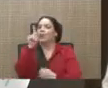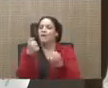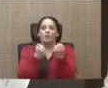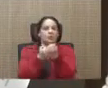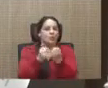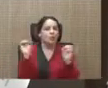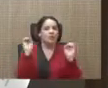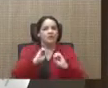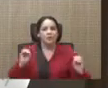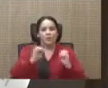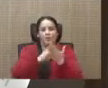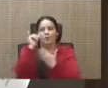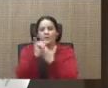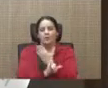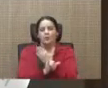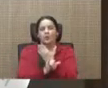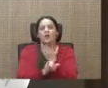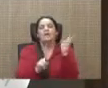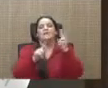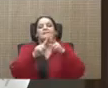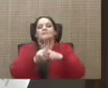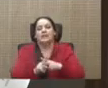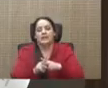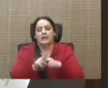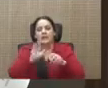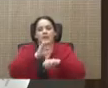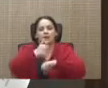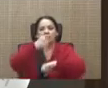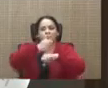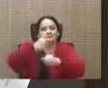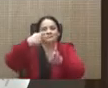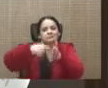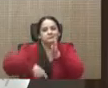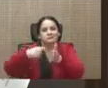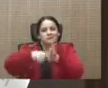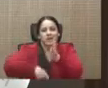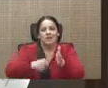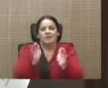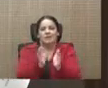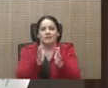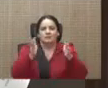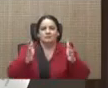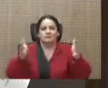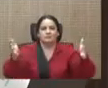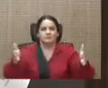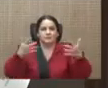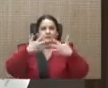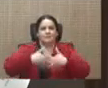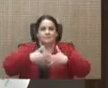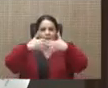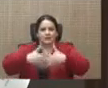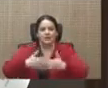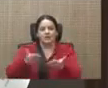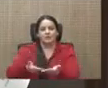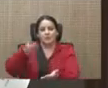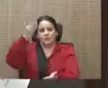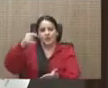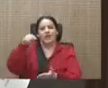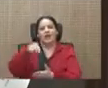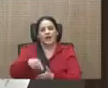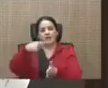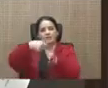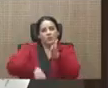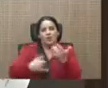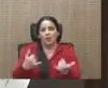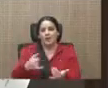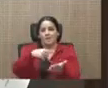el impuesto sobre la renta a las micro, pequeñas y medianas empresas, como pretende el proyecto que subiría el impuesto a las MIPYMES, que hoy pagan